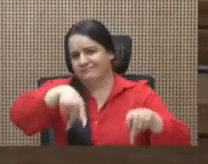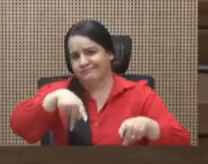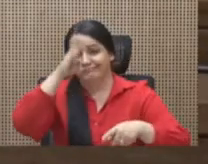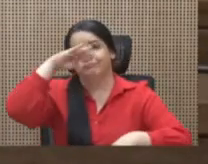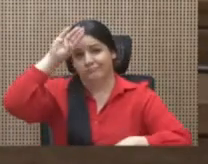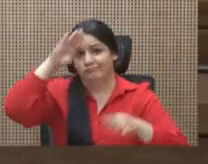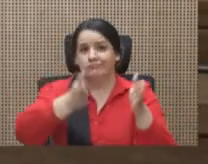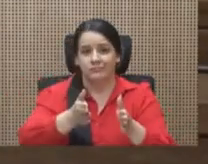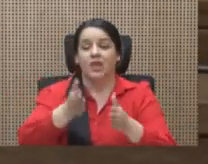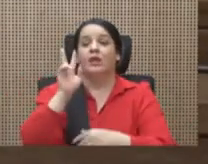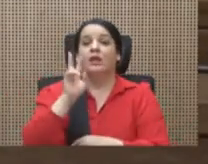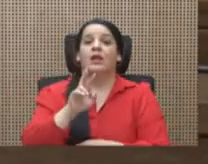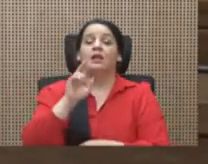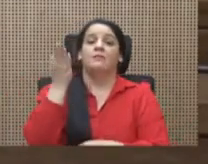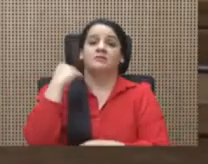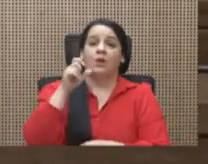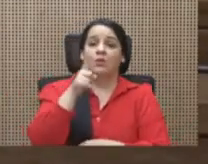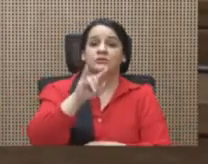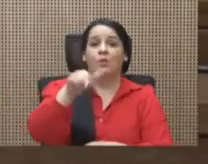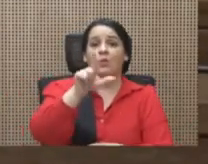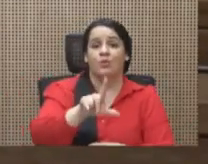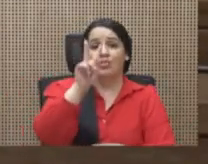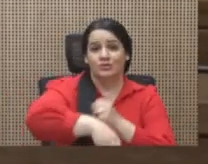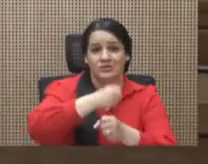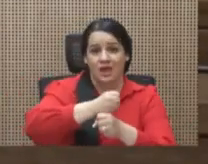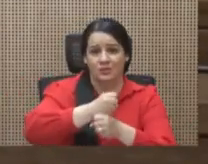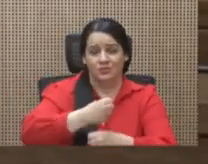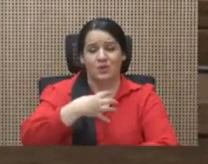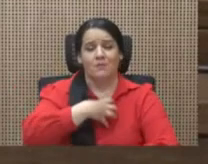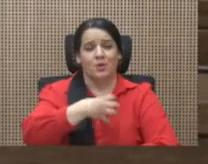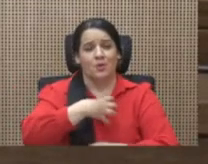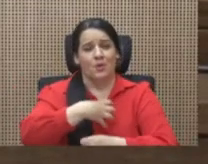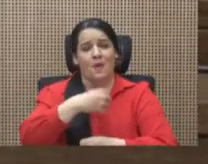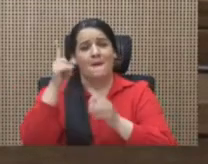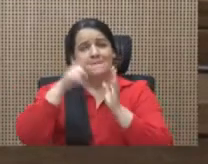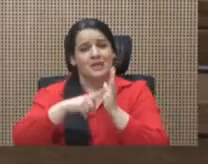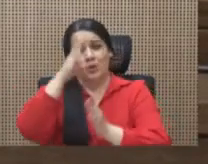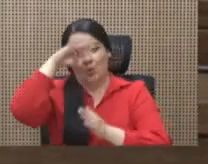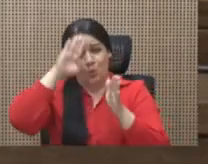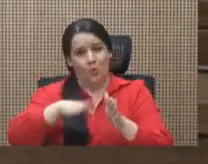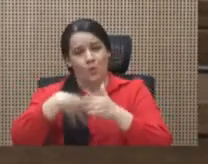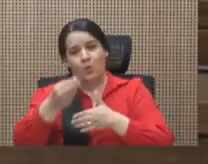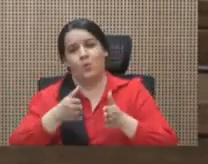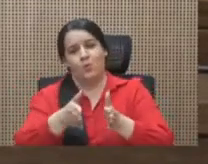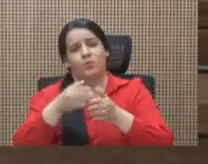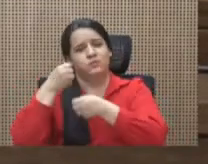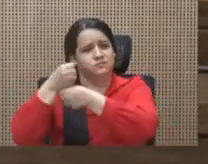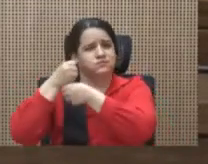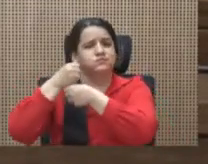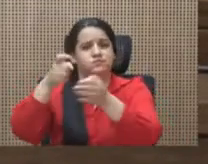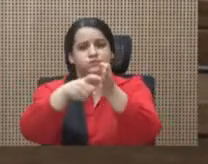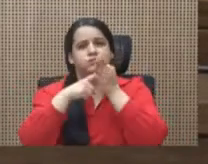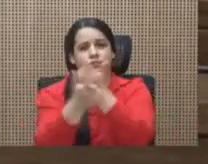que el pasado 11 de julio se cumplieron 2 años de las históricas protestas en las que miles de cubanos salieron a las calles exigiendo libertad y el fin de la